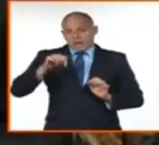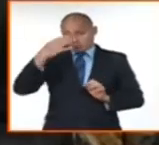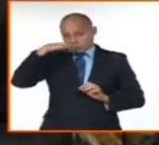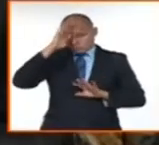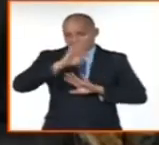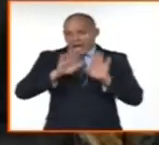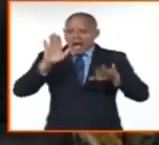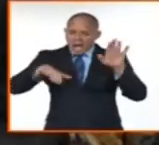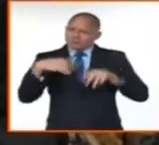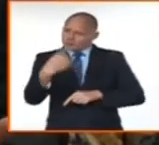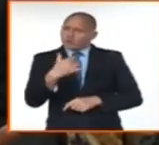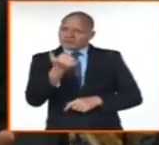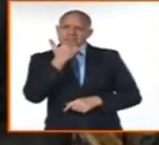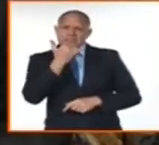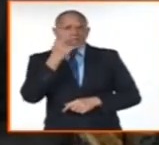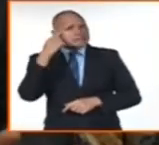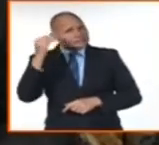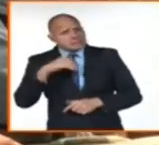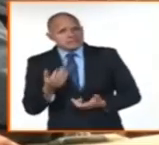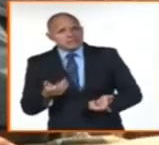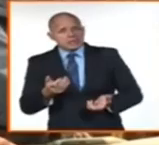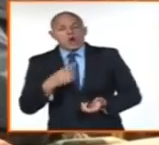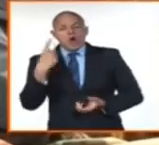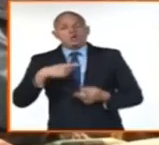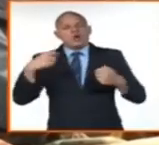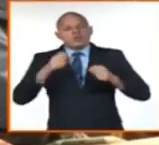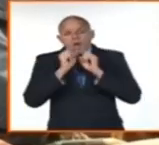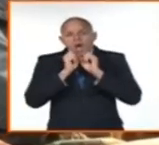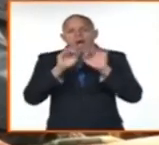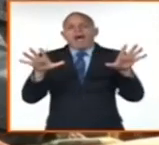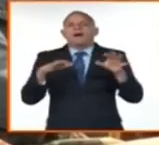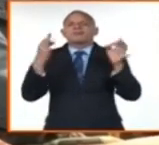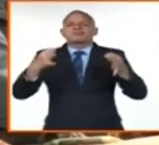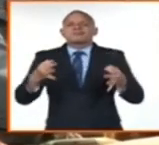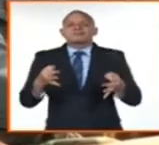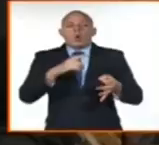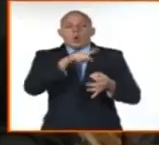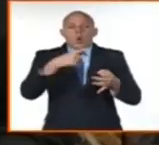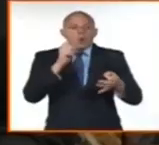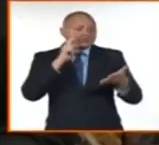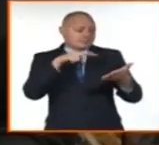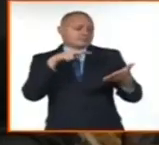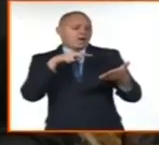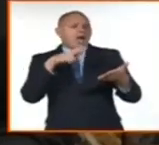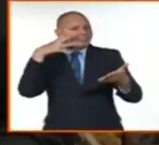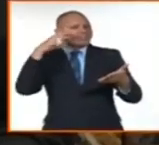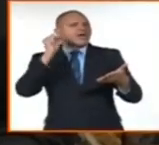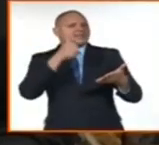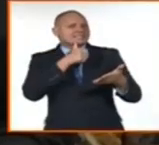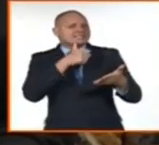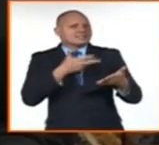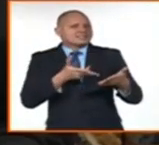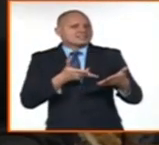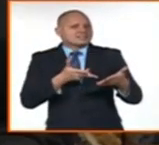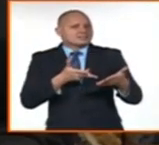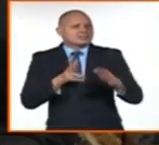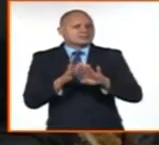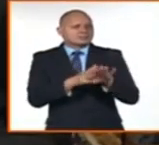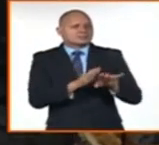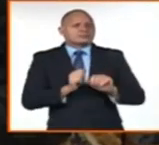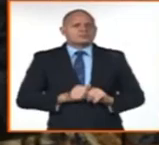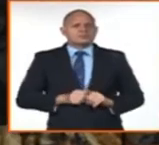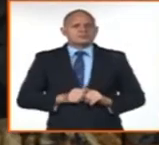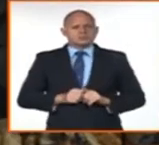informar a ustedes, le podamos dar elementos, ustedes también pueden hacer estas cosas. Hay muchos mitos que se han creado sobre la realidad